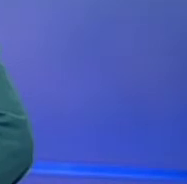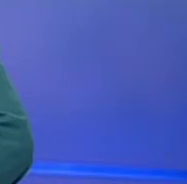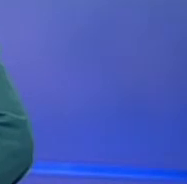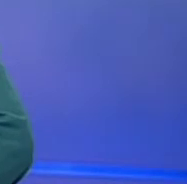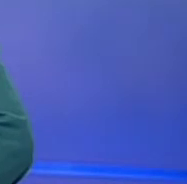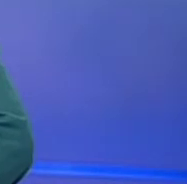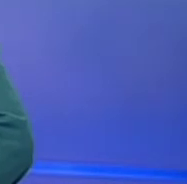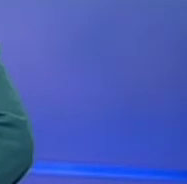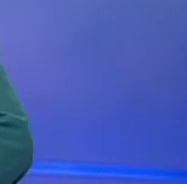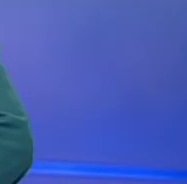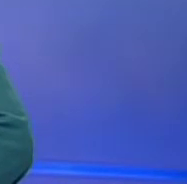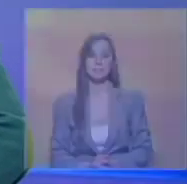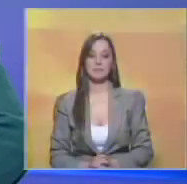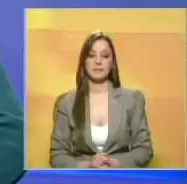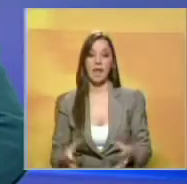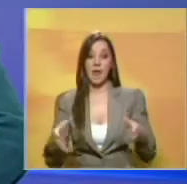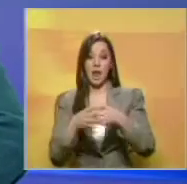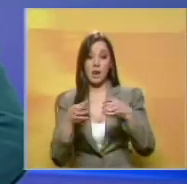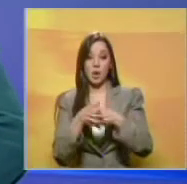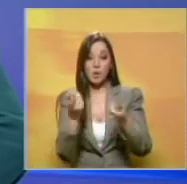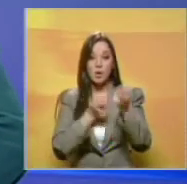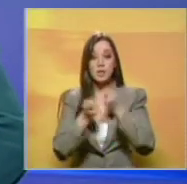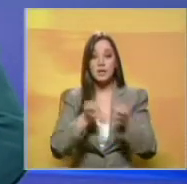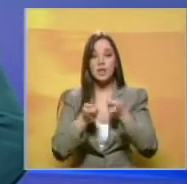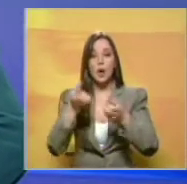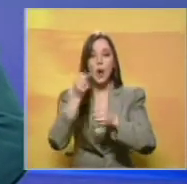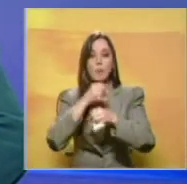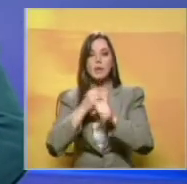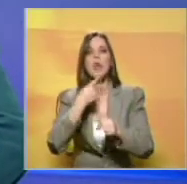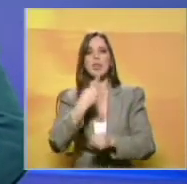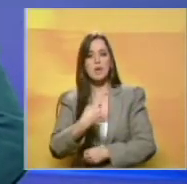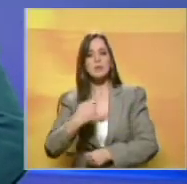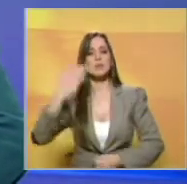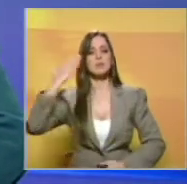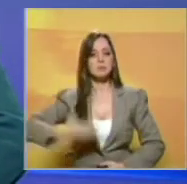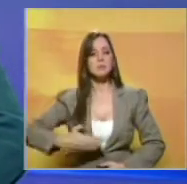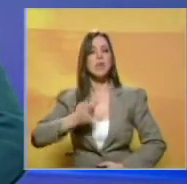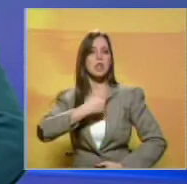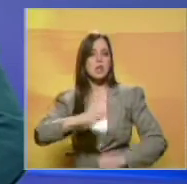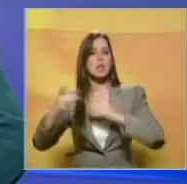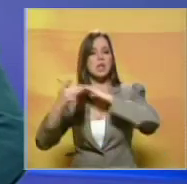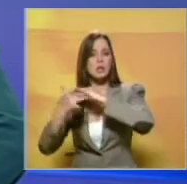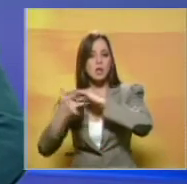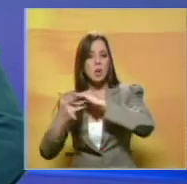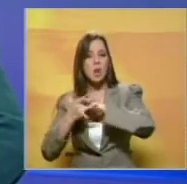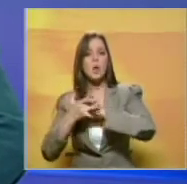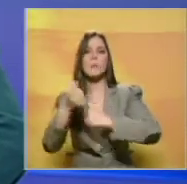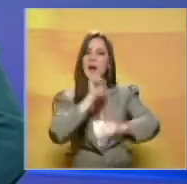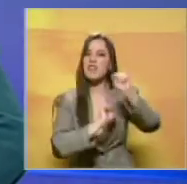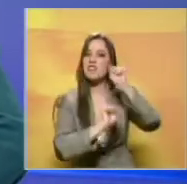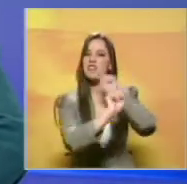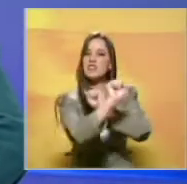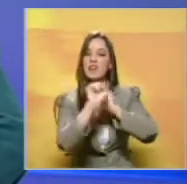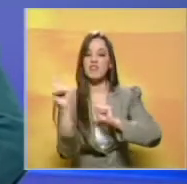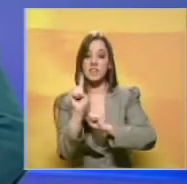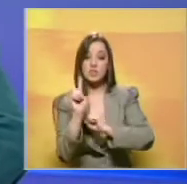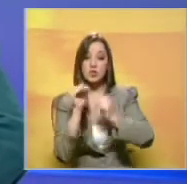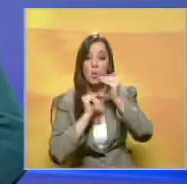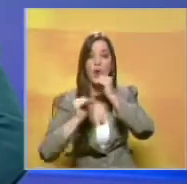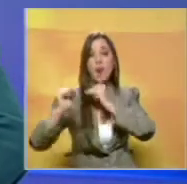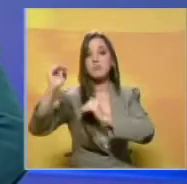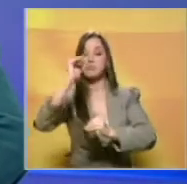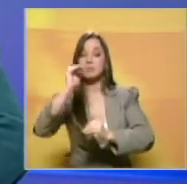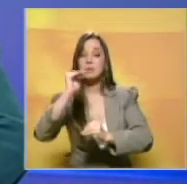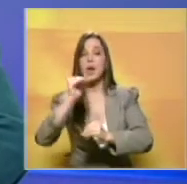El Comando Estratégico Operacional señaló que la Fuerza Armada cuenta con tecnología y personal para defender la soberanía en caso de agresiones.